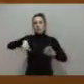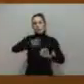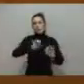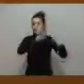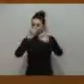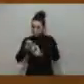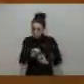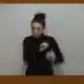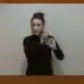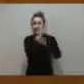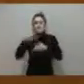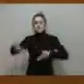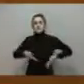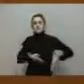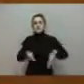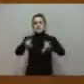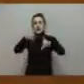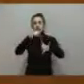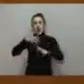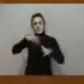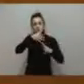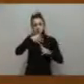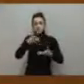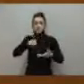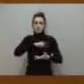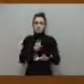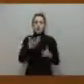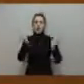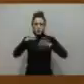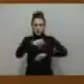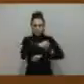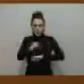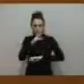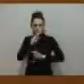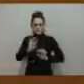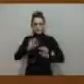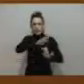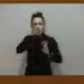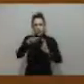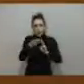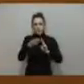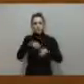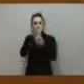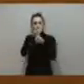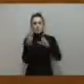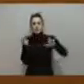zona de la ría de la villa. Estamos completamente de acuerdo en un portal de UFL, que se tiene que centralizar la información.